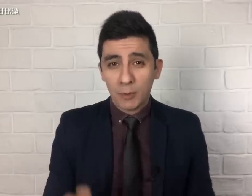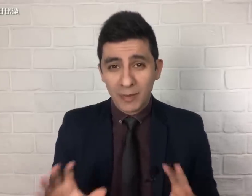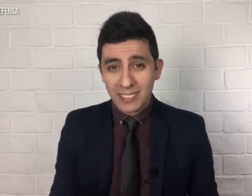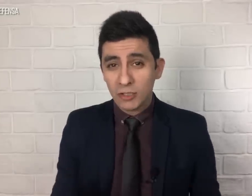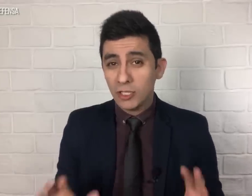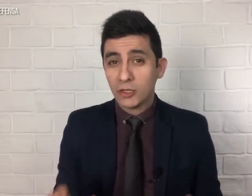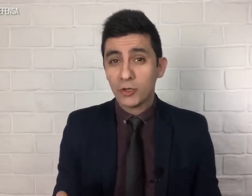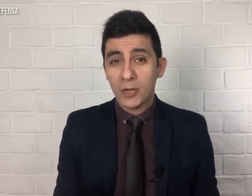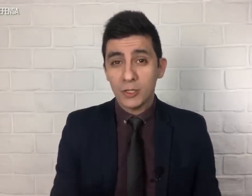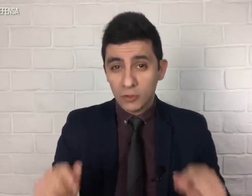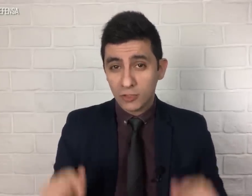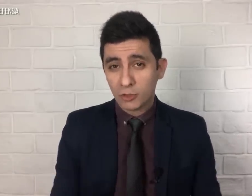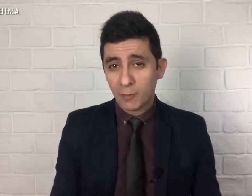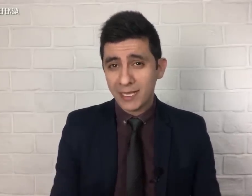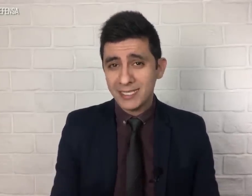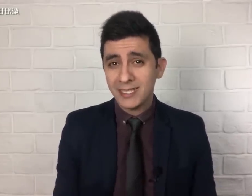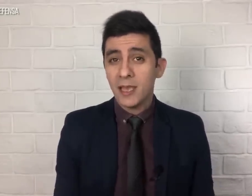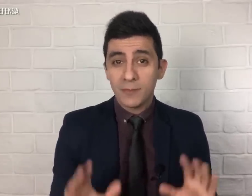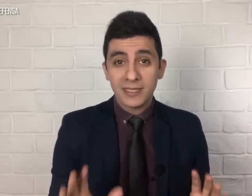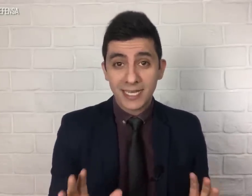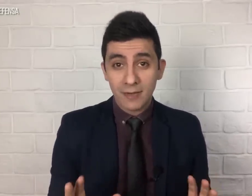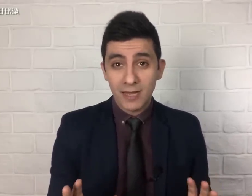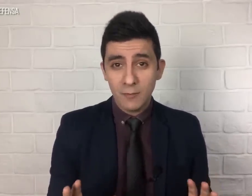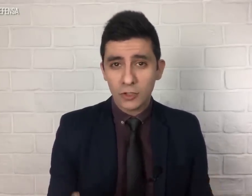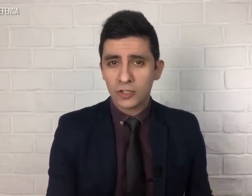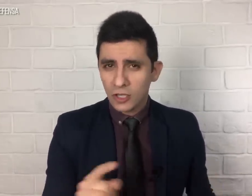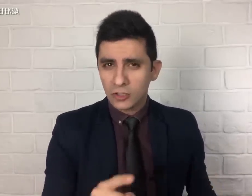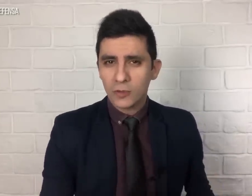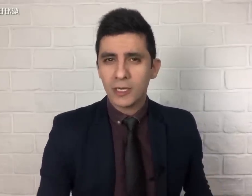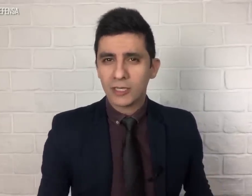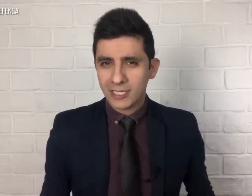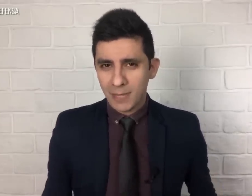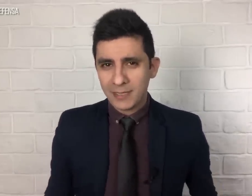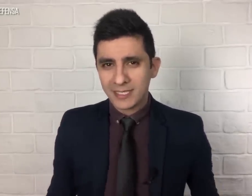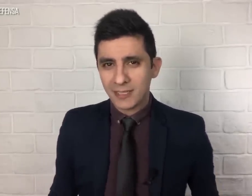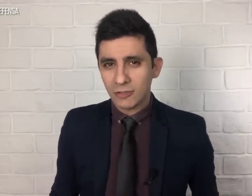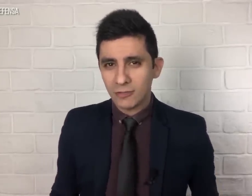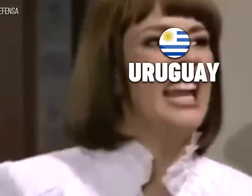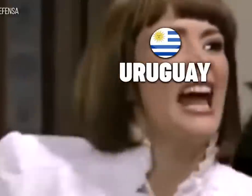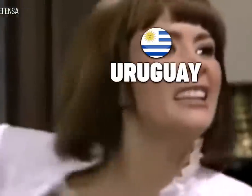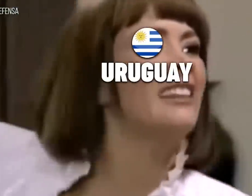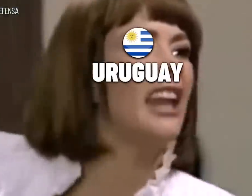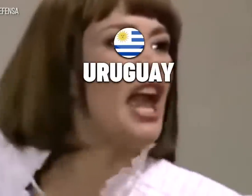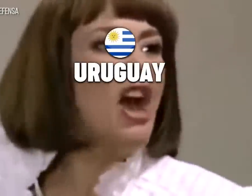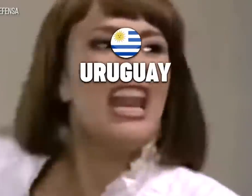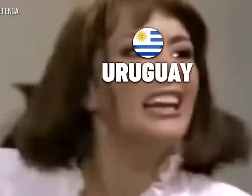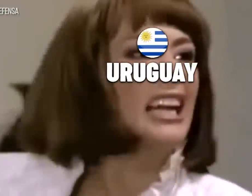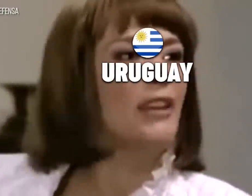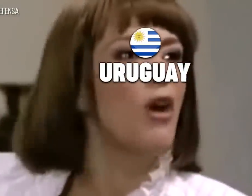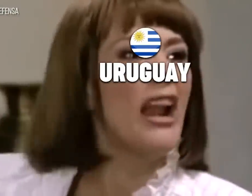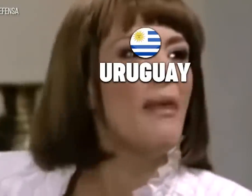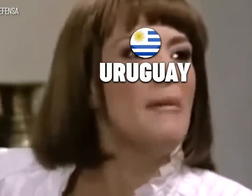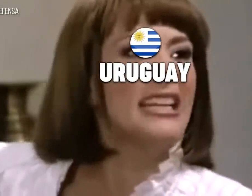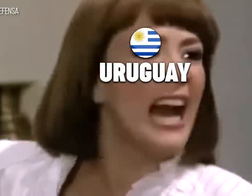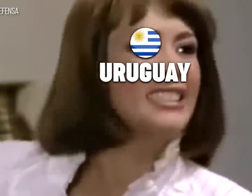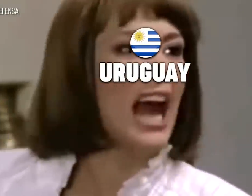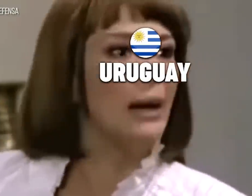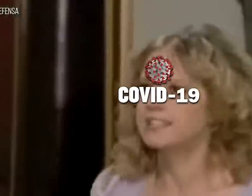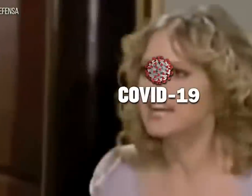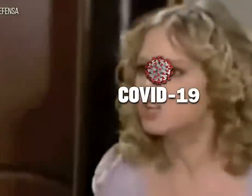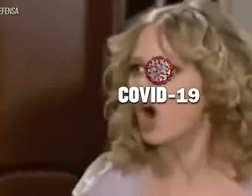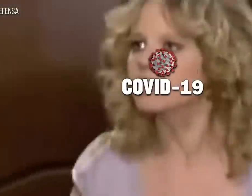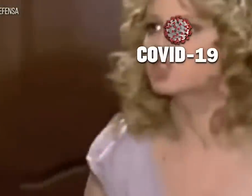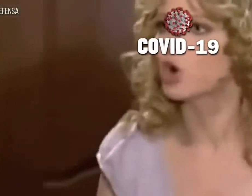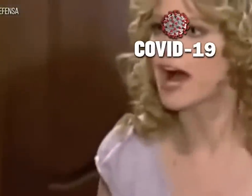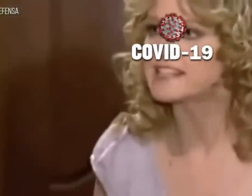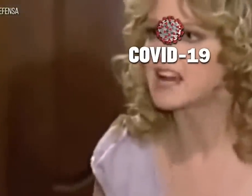detener la propagación del coronavirus en nuestro país mientras que hablamos sobre lo que está pasando lárgate fuera de mi casa